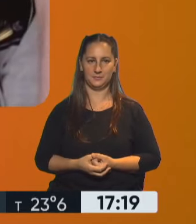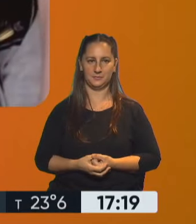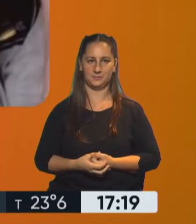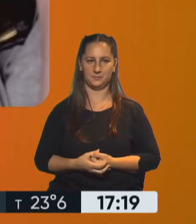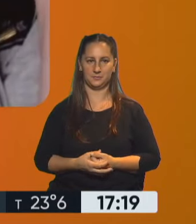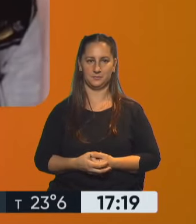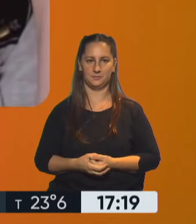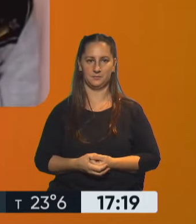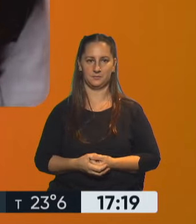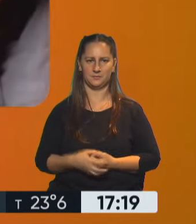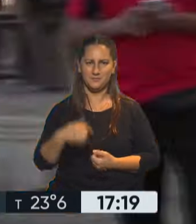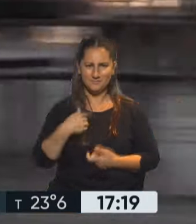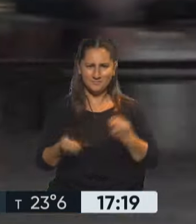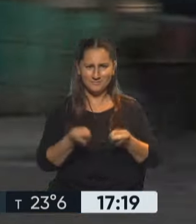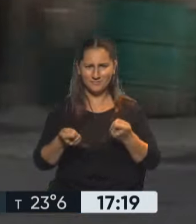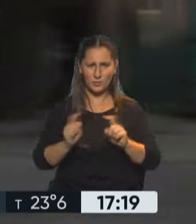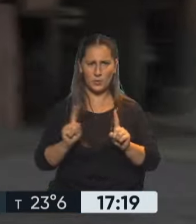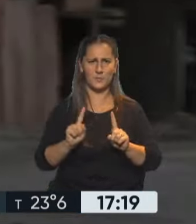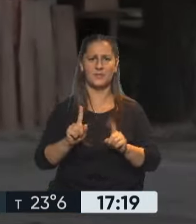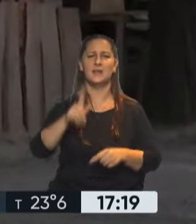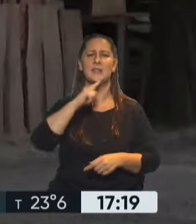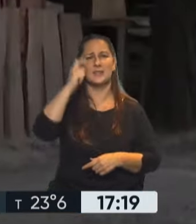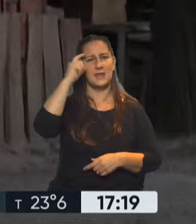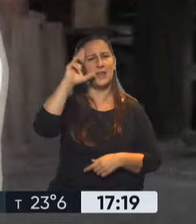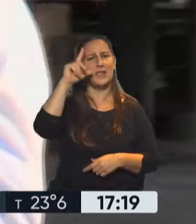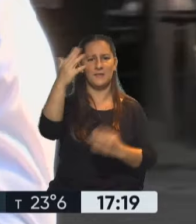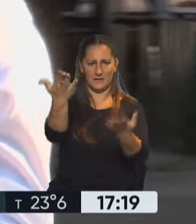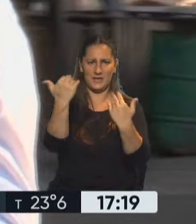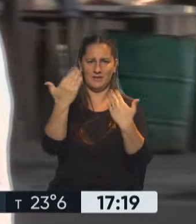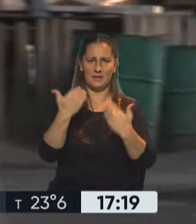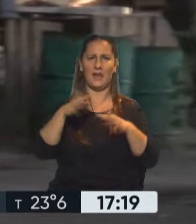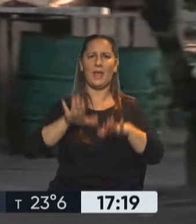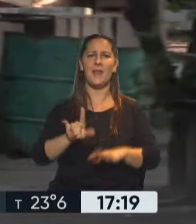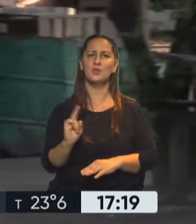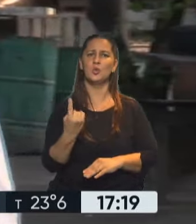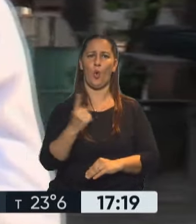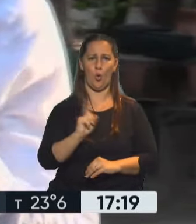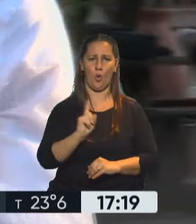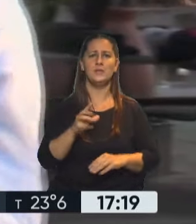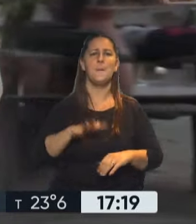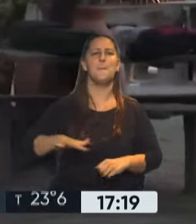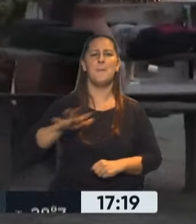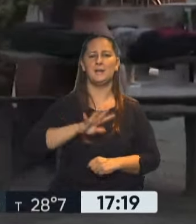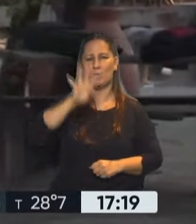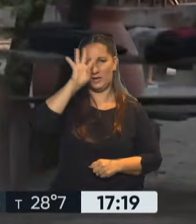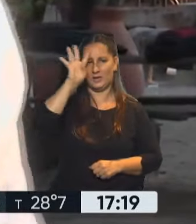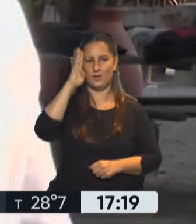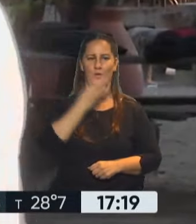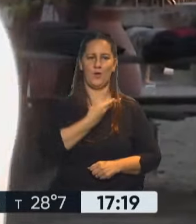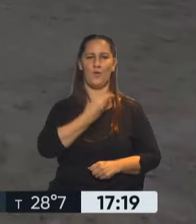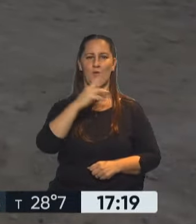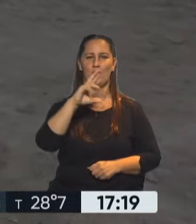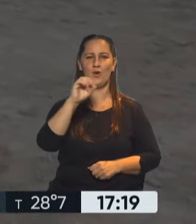¿Tirate un paso? ¿Qué me voy a tirar un paso? Vení acá, Tere, no me dejes solo, que estamos al aire. Esto es el patio del Indio Froilán. Estamos acá en televisión en